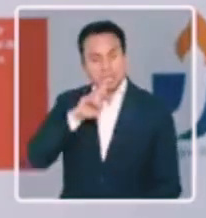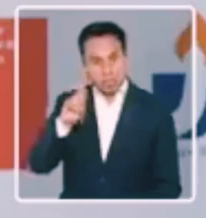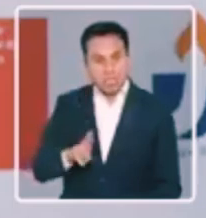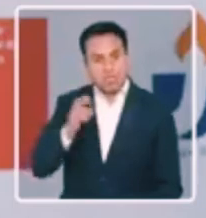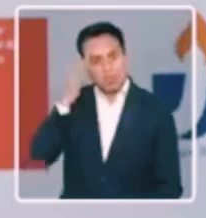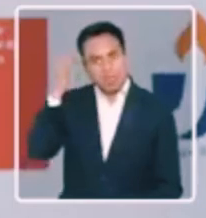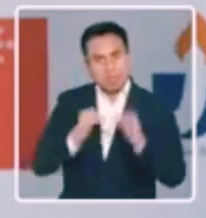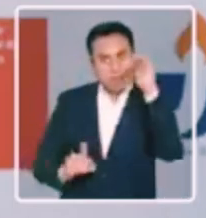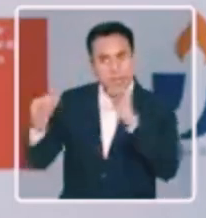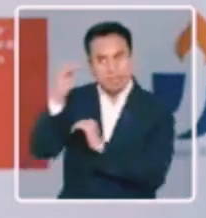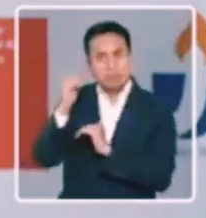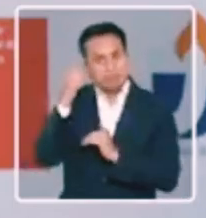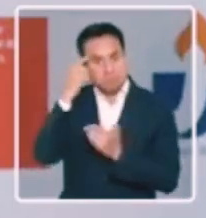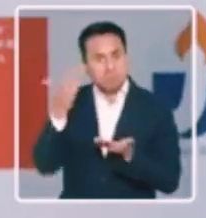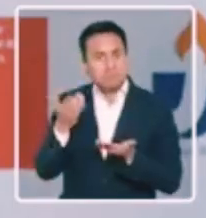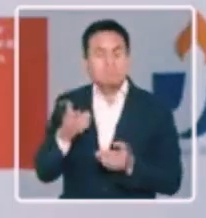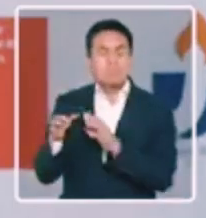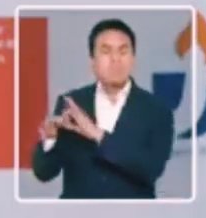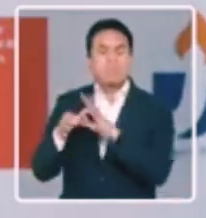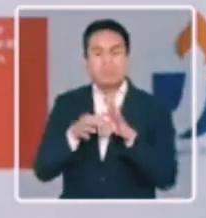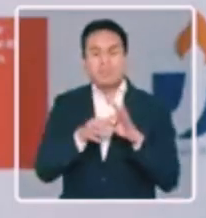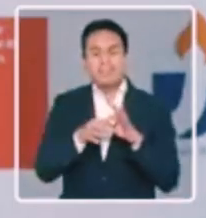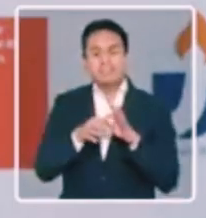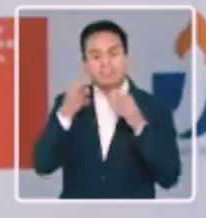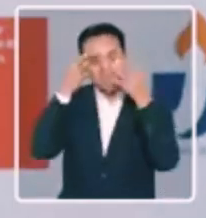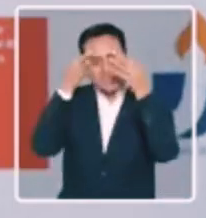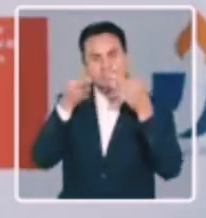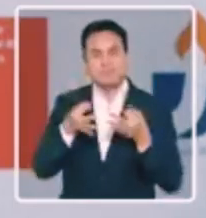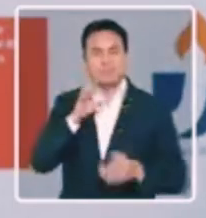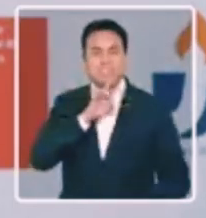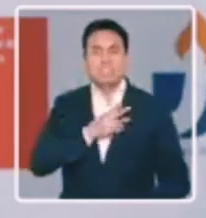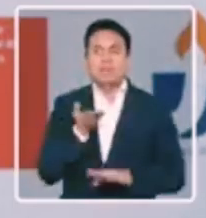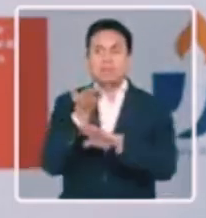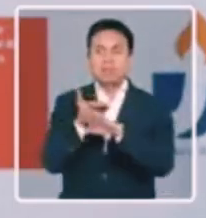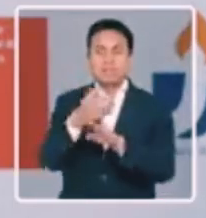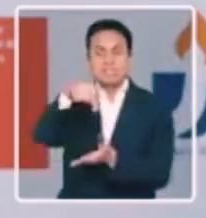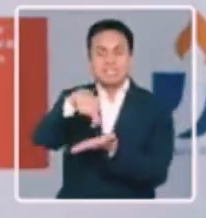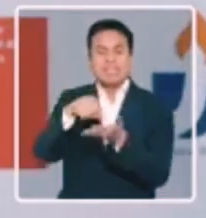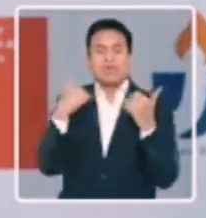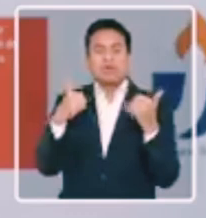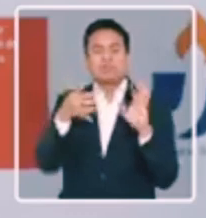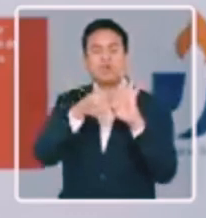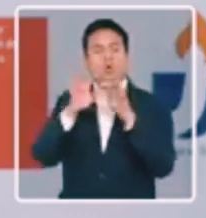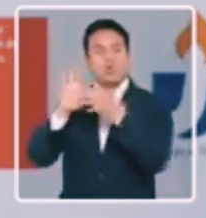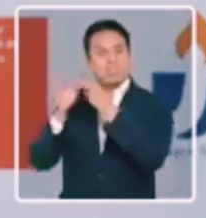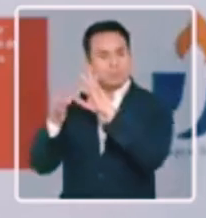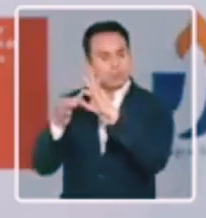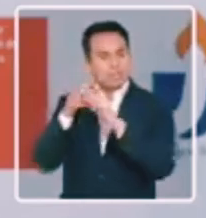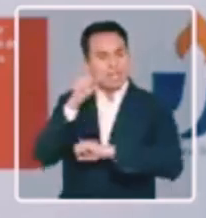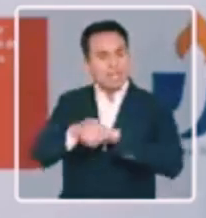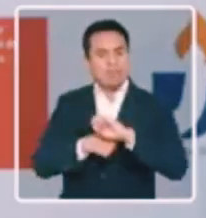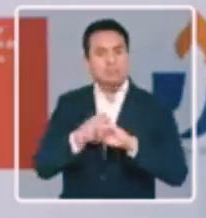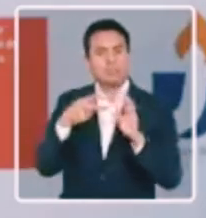también a soñar más alto y por eso hemos decidido que chile postule a serer sede de los juegos Olímpicos el